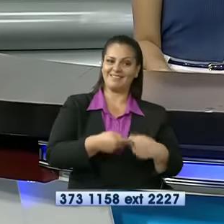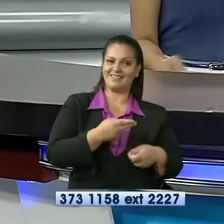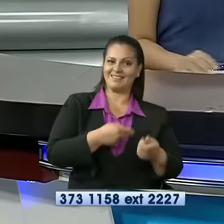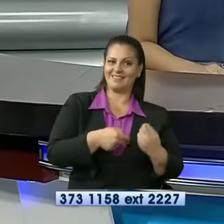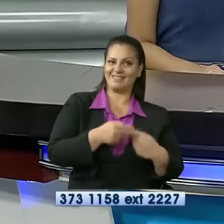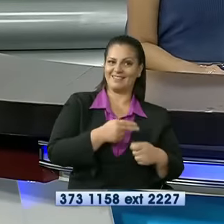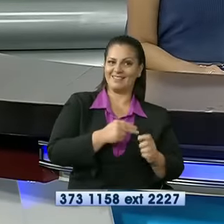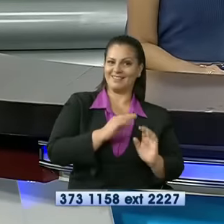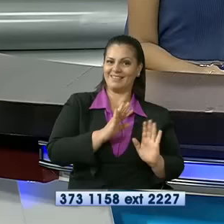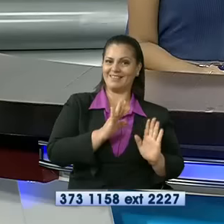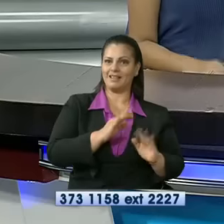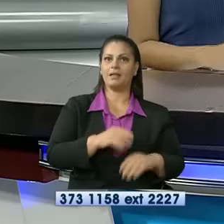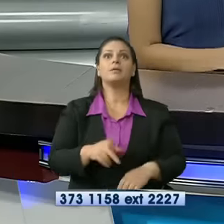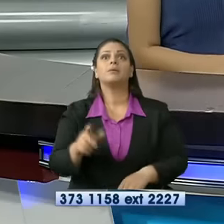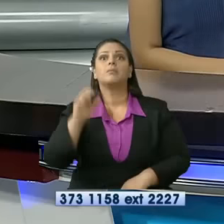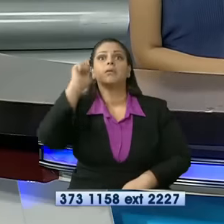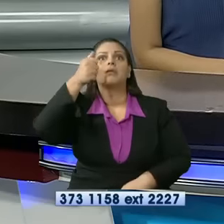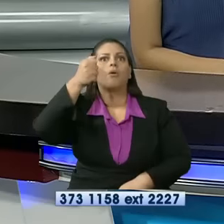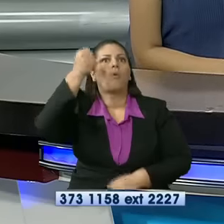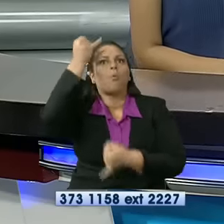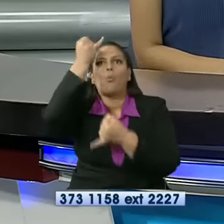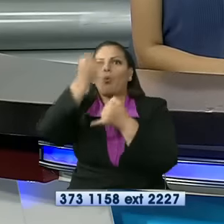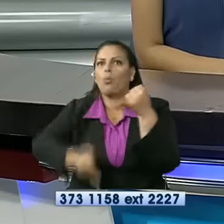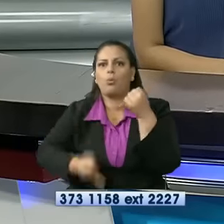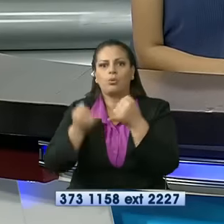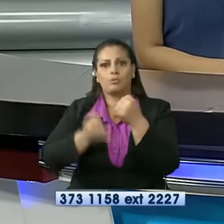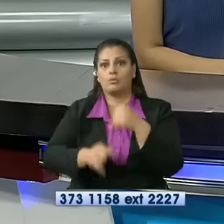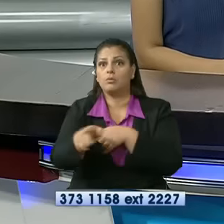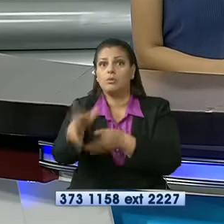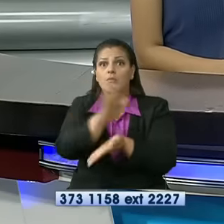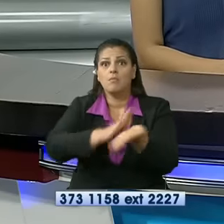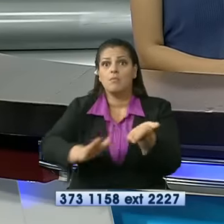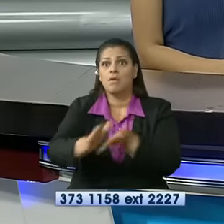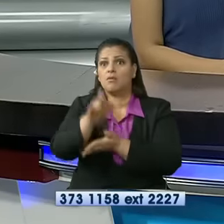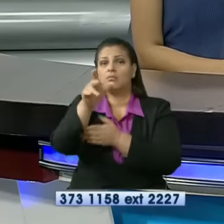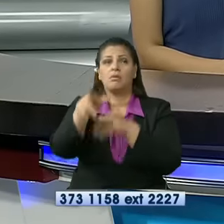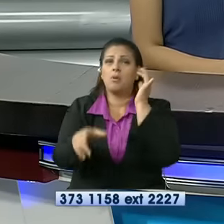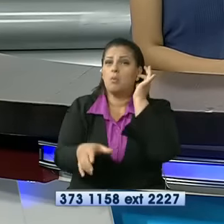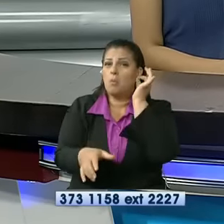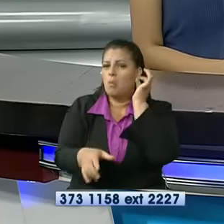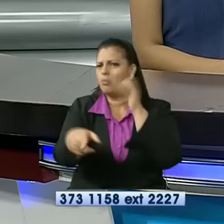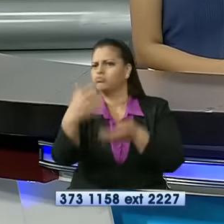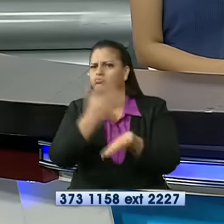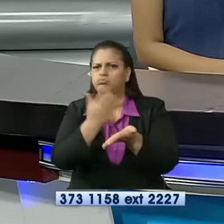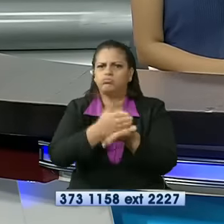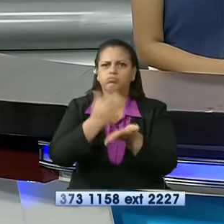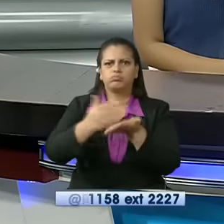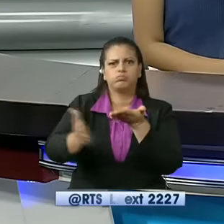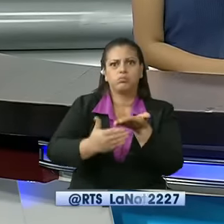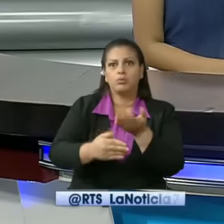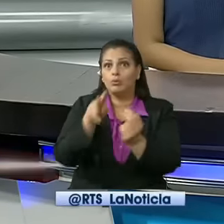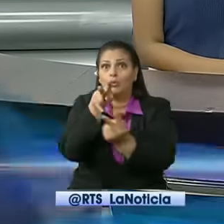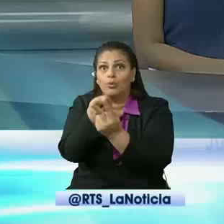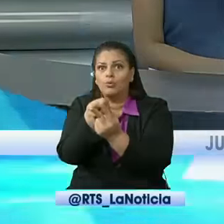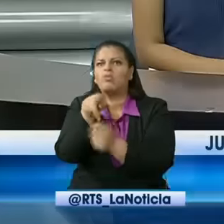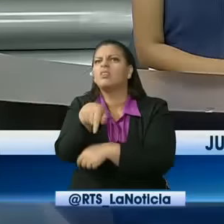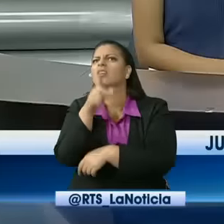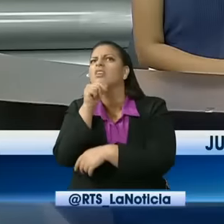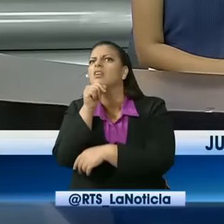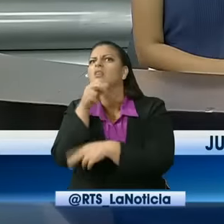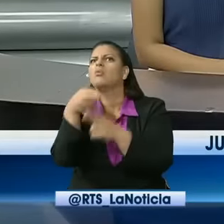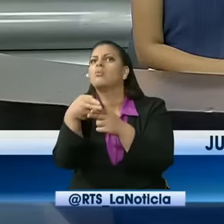mañana. Hasta mañana, ya estamos 7, mañana 8, hasta el 8 tiene para inscribir a la madrina con el plato típico más importante,